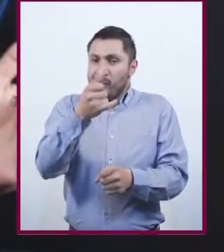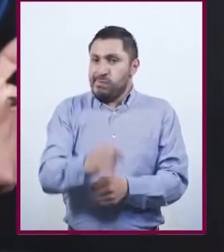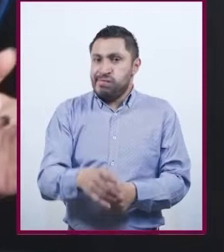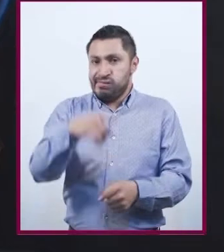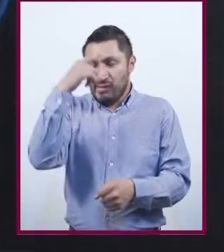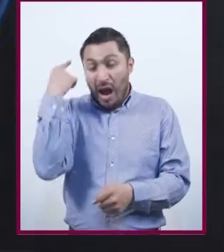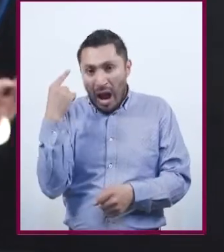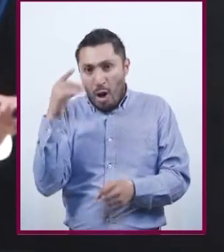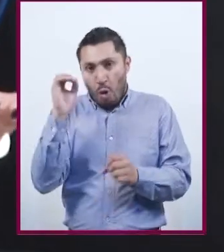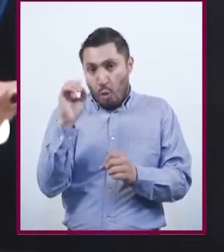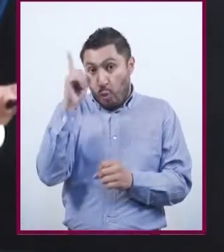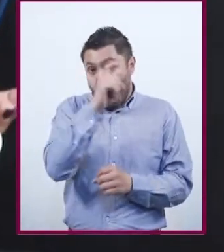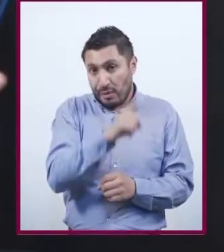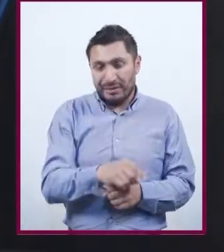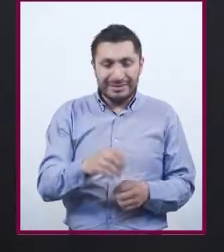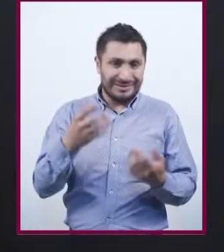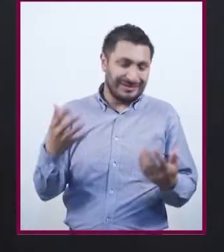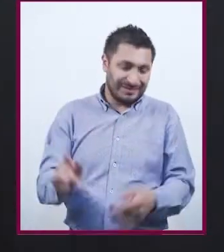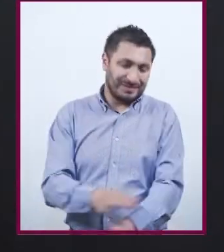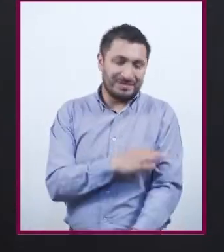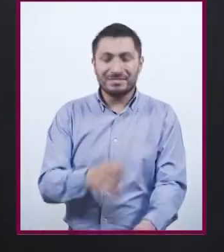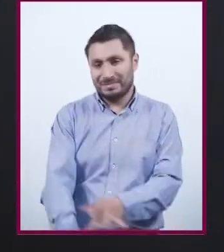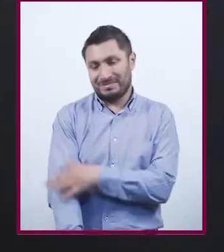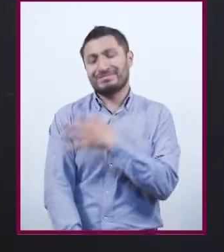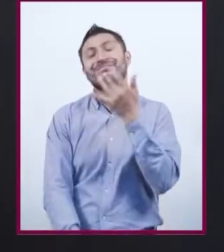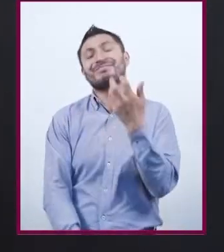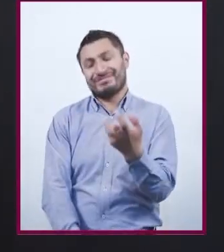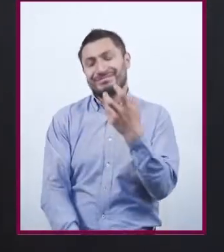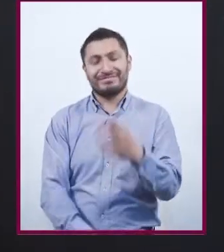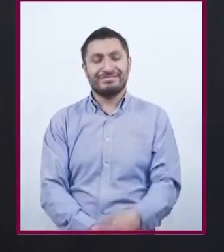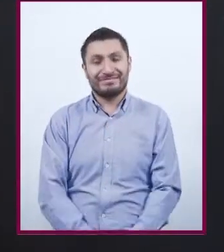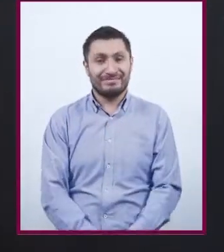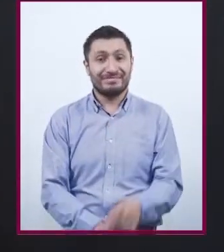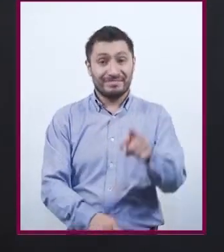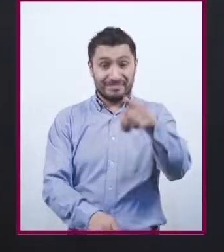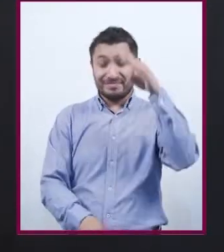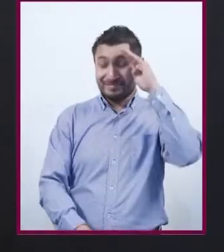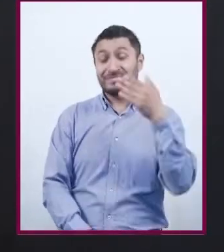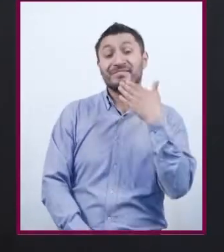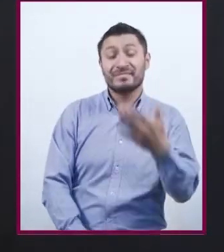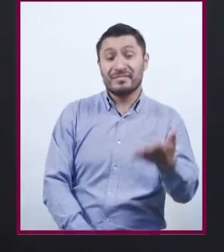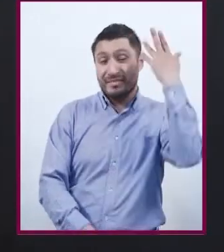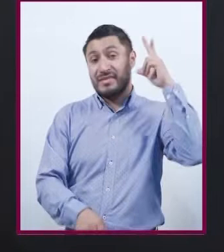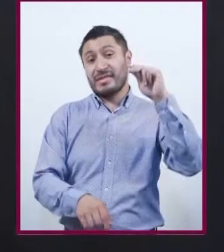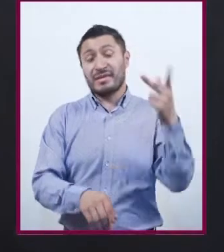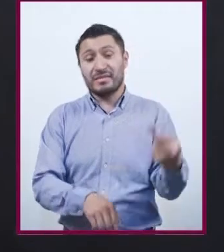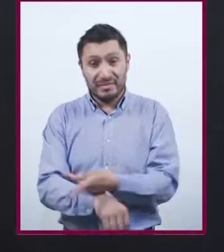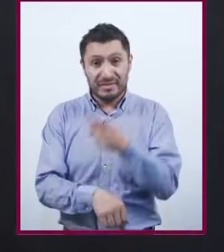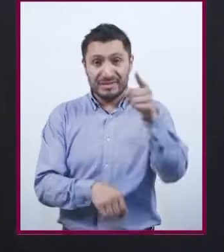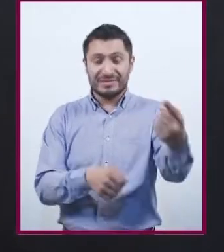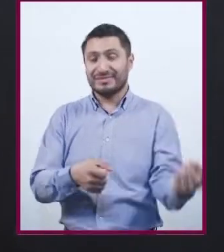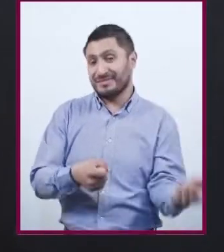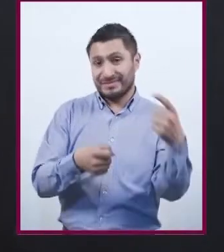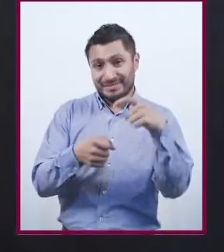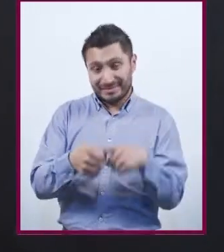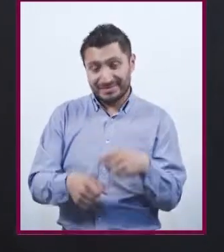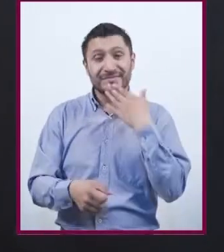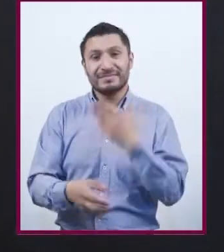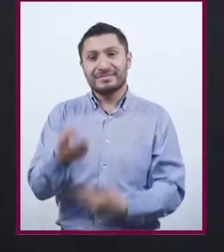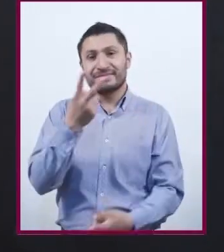Así de simple o así de complicado, así de fascinante, mejor dicho. Si lo piensas bien, el pasado no ha